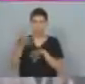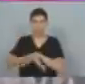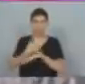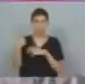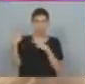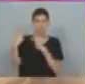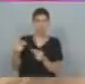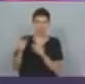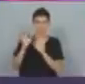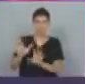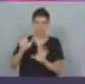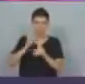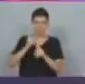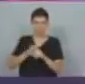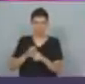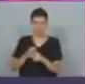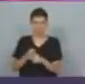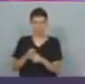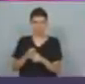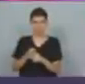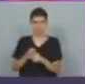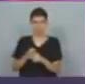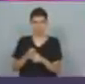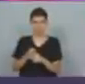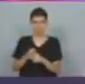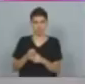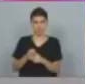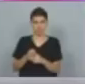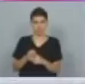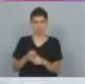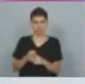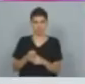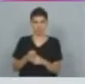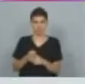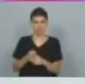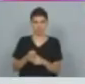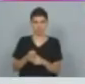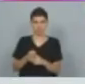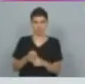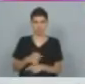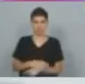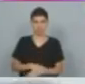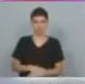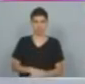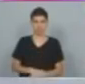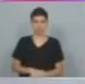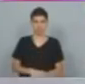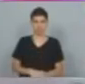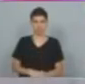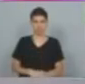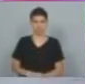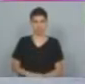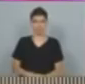¡no! ¡Paren la ceremonia! ¿Enojada? Sí. La mesa está servida. Voy a matar, te voy a comer.